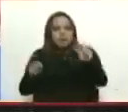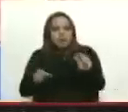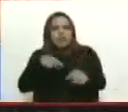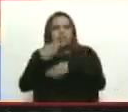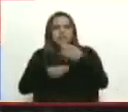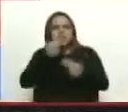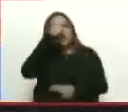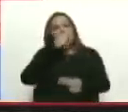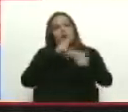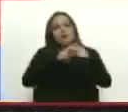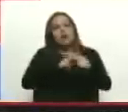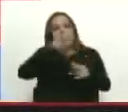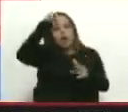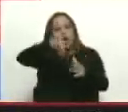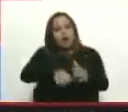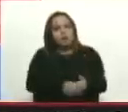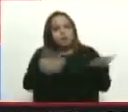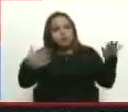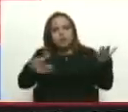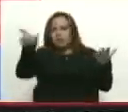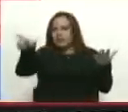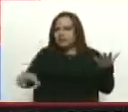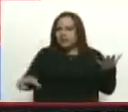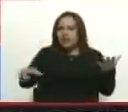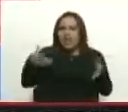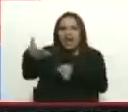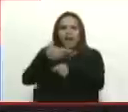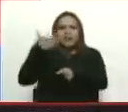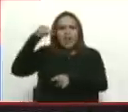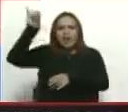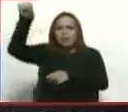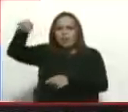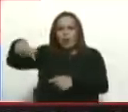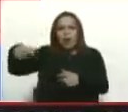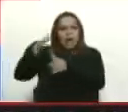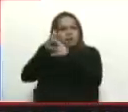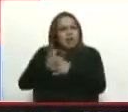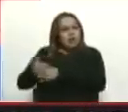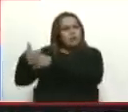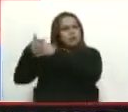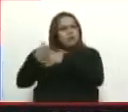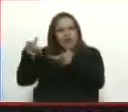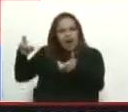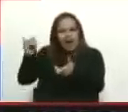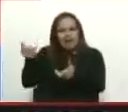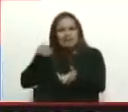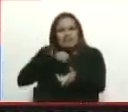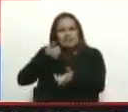con los asesinos ahí, con los que lanzaron la bomba.